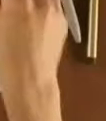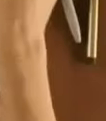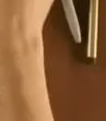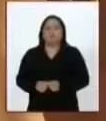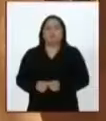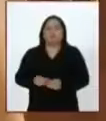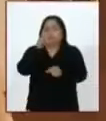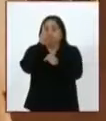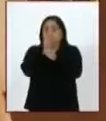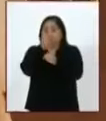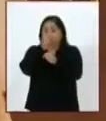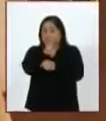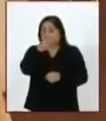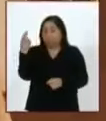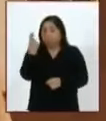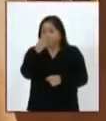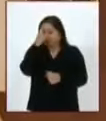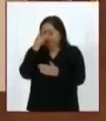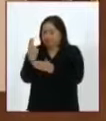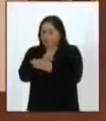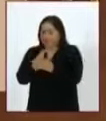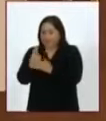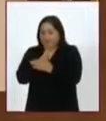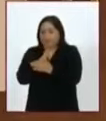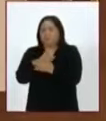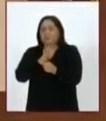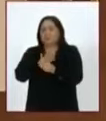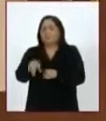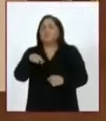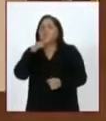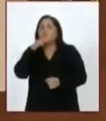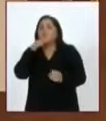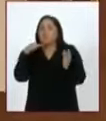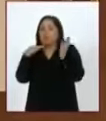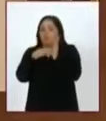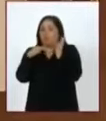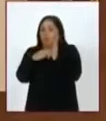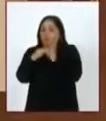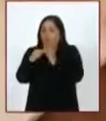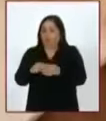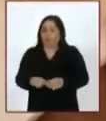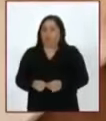Lo primero que necesitas para dibujar cómics es un lápiz negro de dibujo.